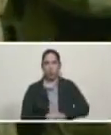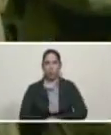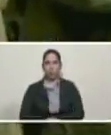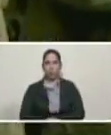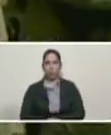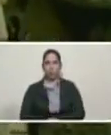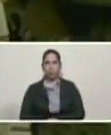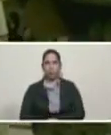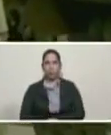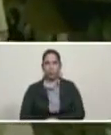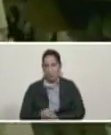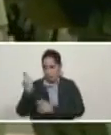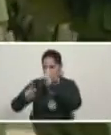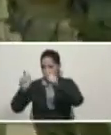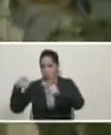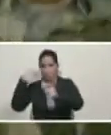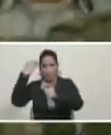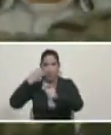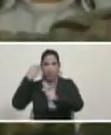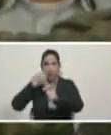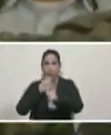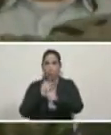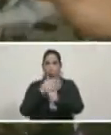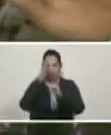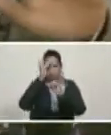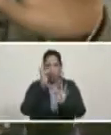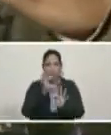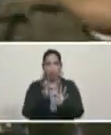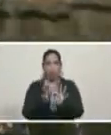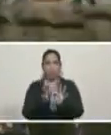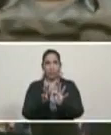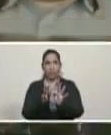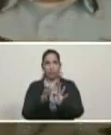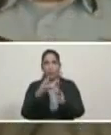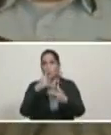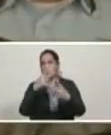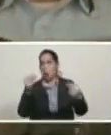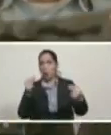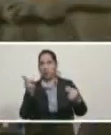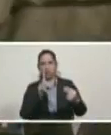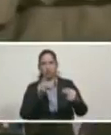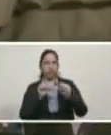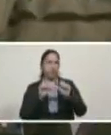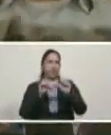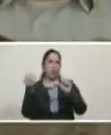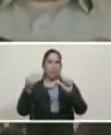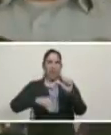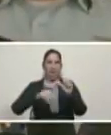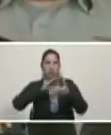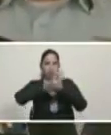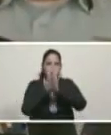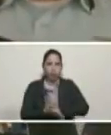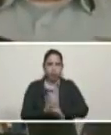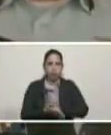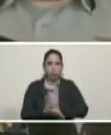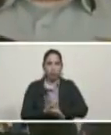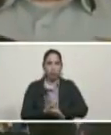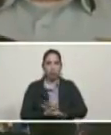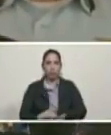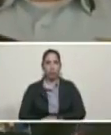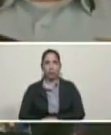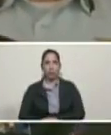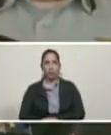Hubo quienes pensaron de buena fe, no, esto no sigue más, esto se acabó.